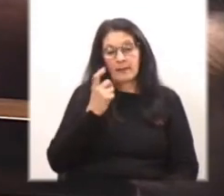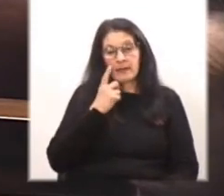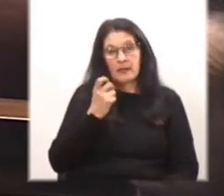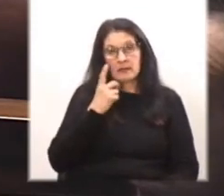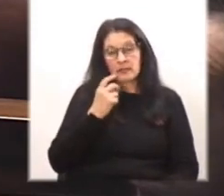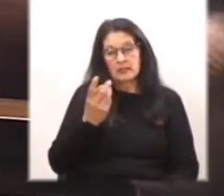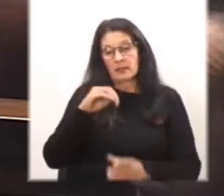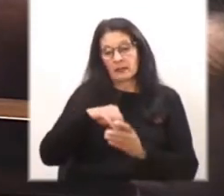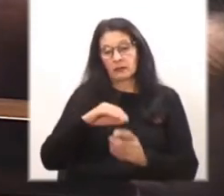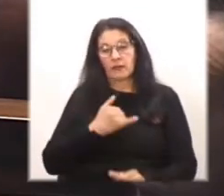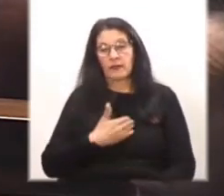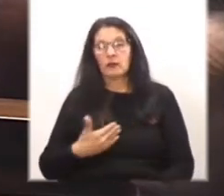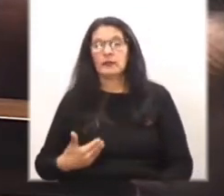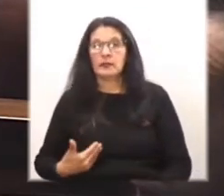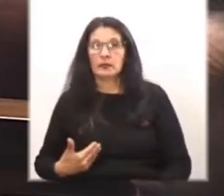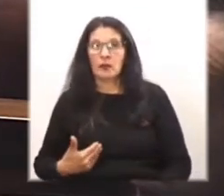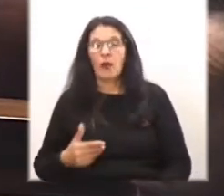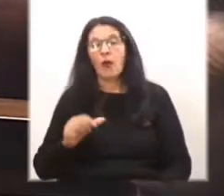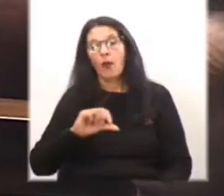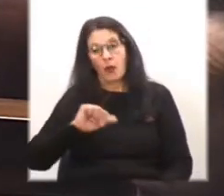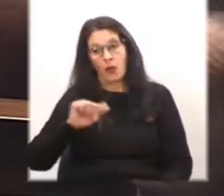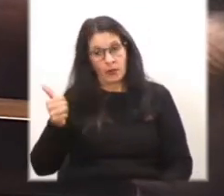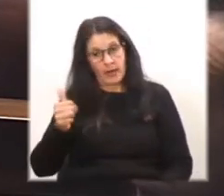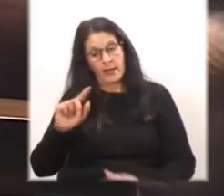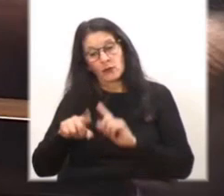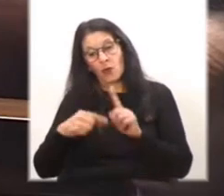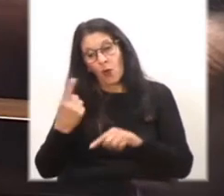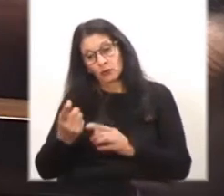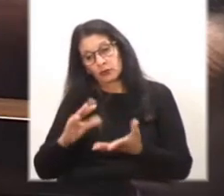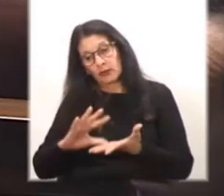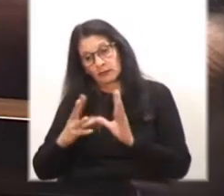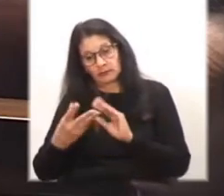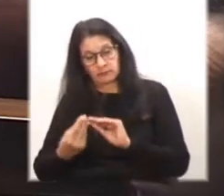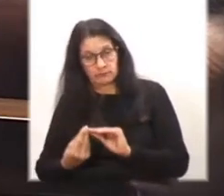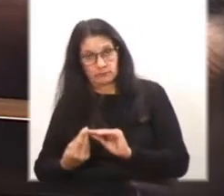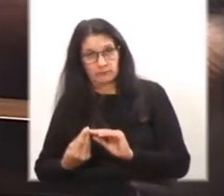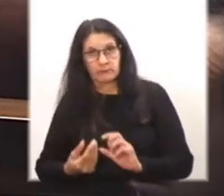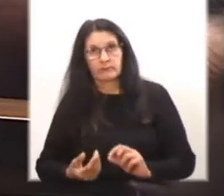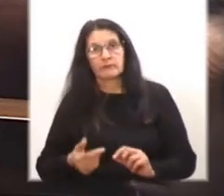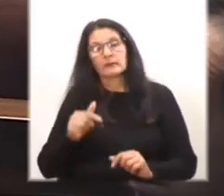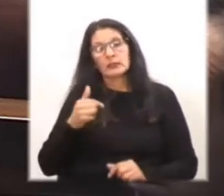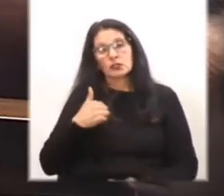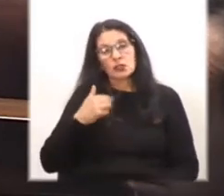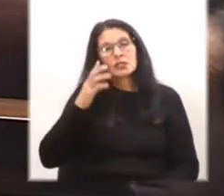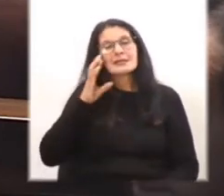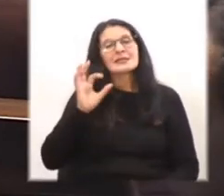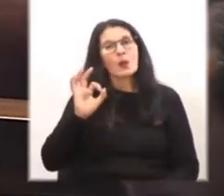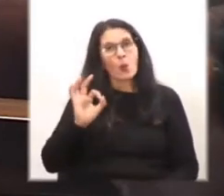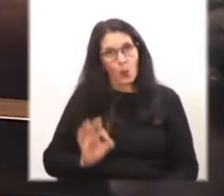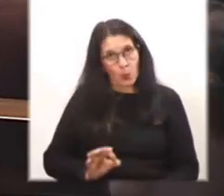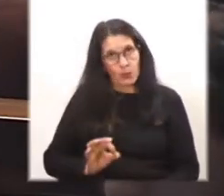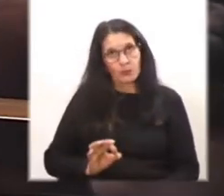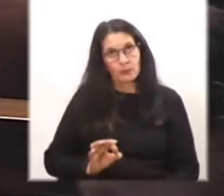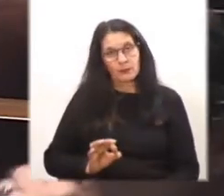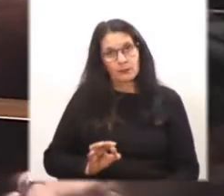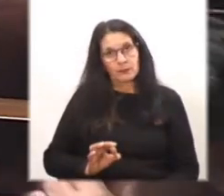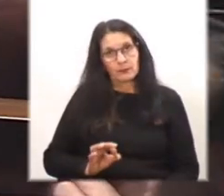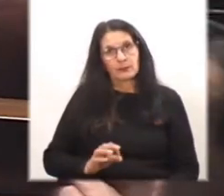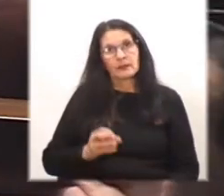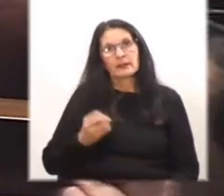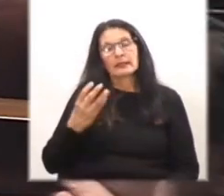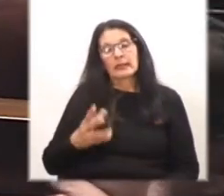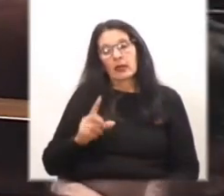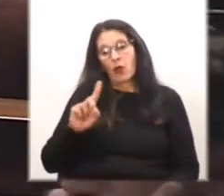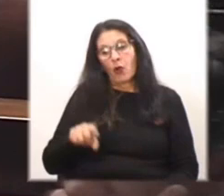el gobierno han logrado tener otra visión. Y estoy seguro, señor presidente, que con